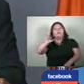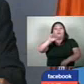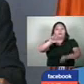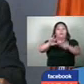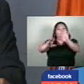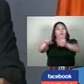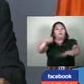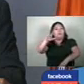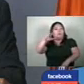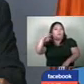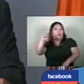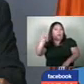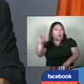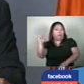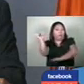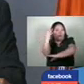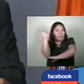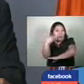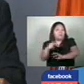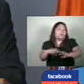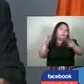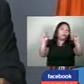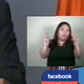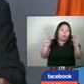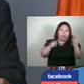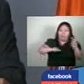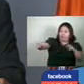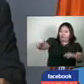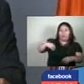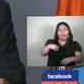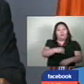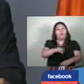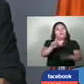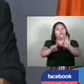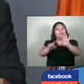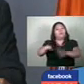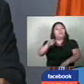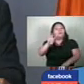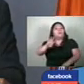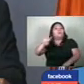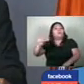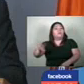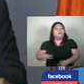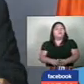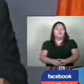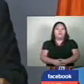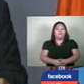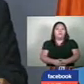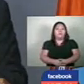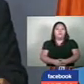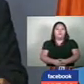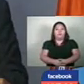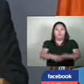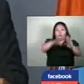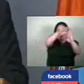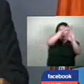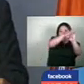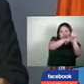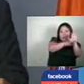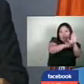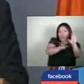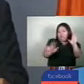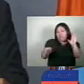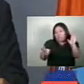emergencias y referencias fueron 6.944. Dentro de las